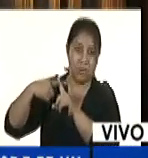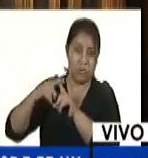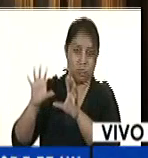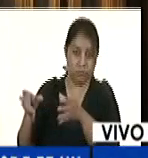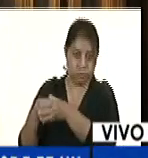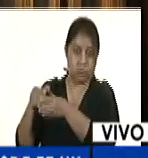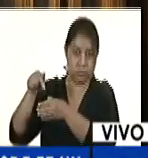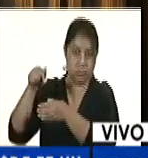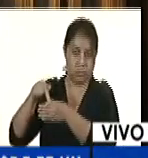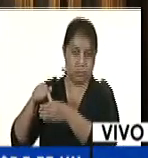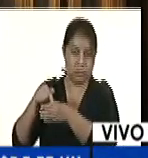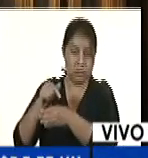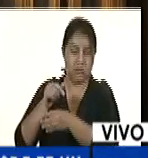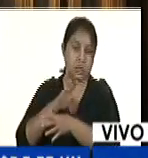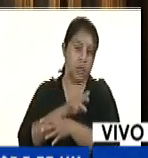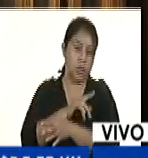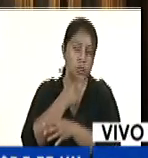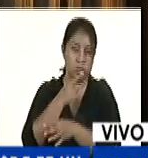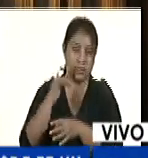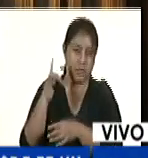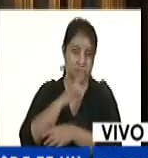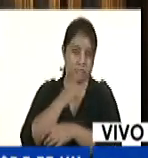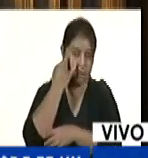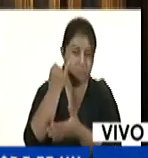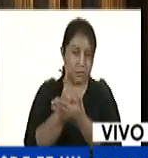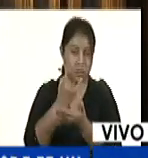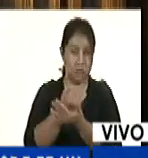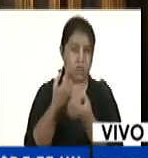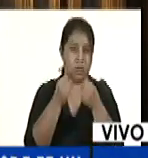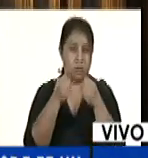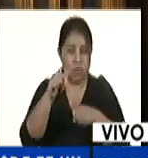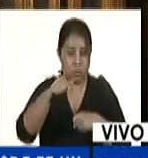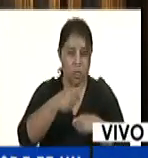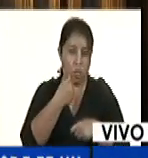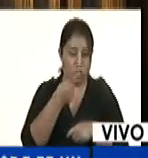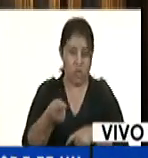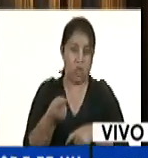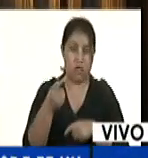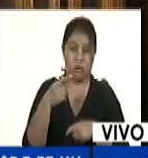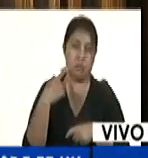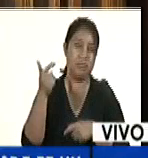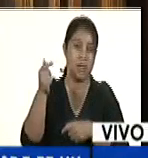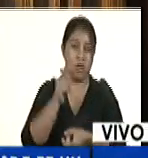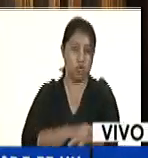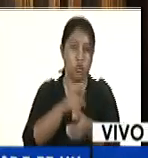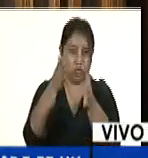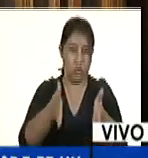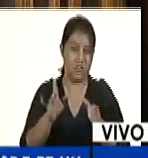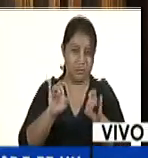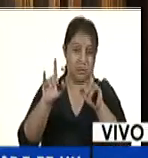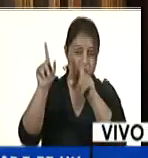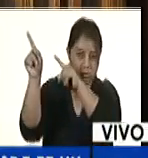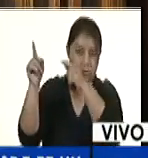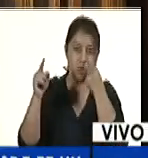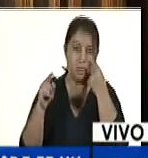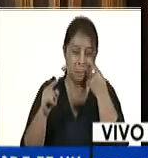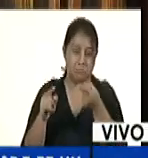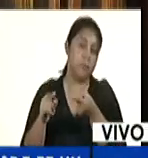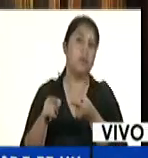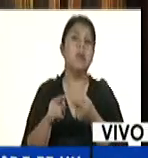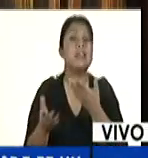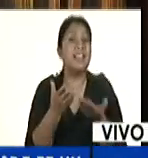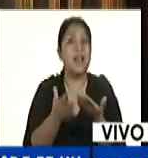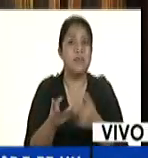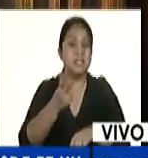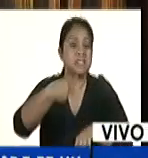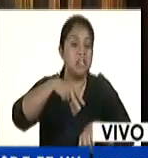de la investigación que se hizo con CDC, pues estaríamos viendo que los casos nacionales son muy pocos.